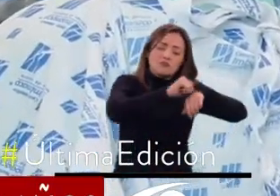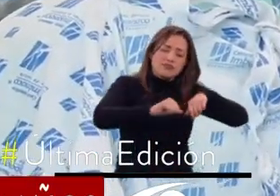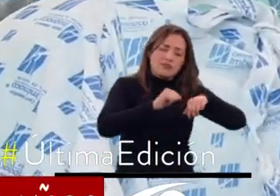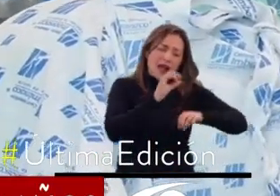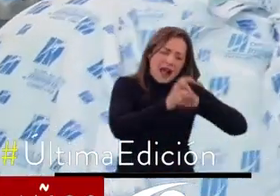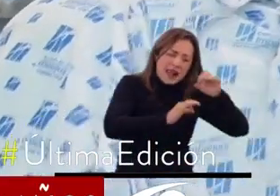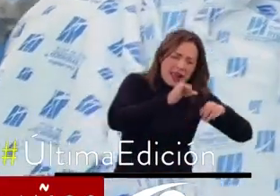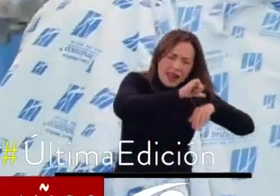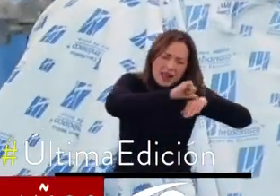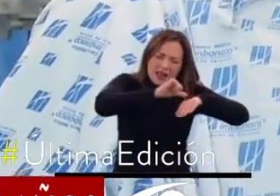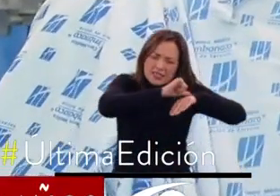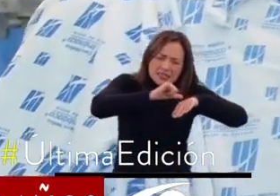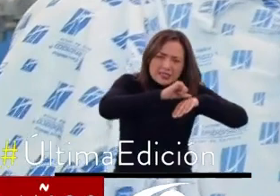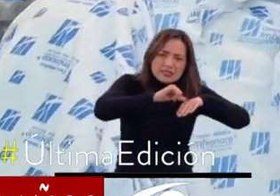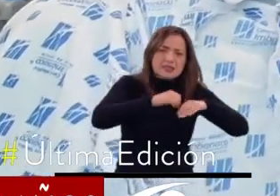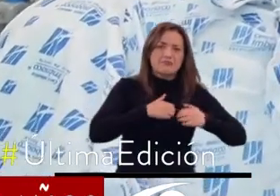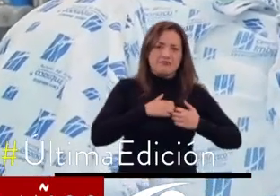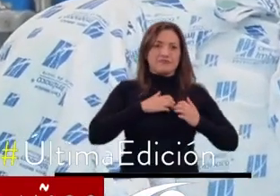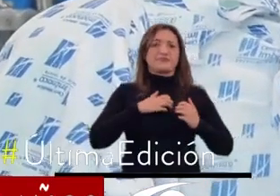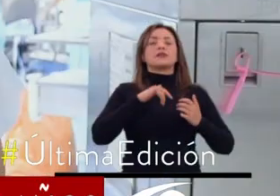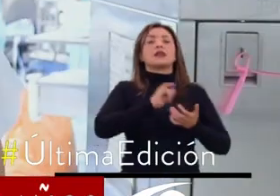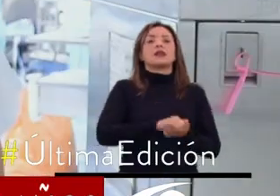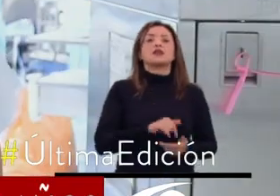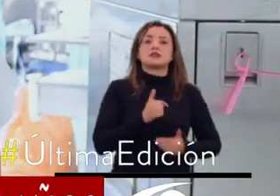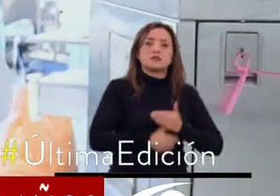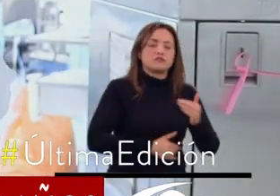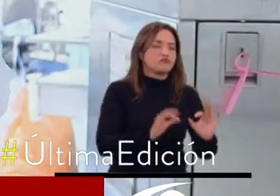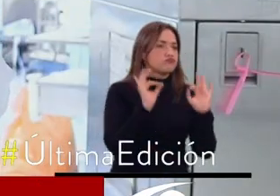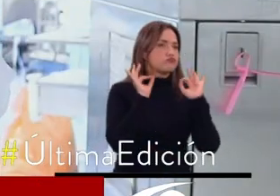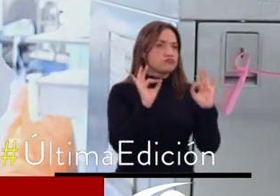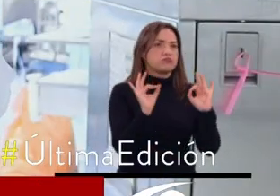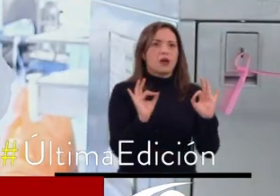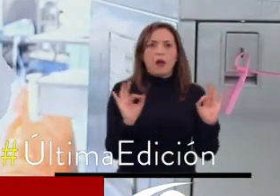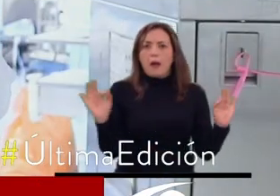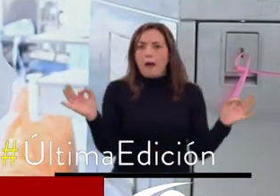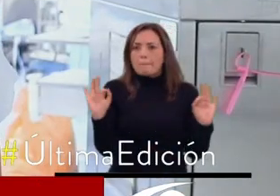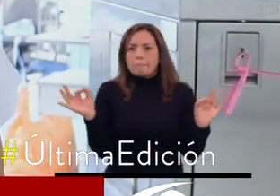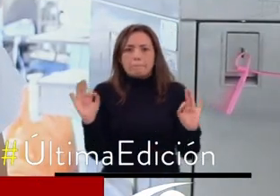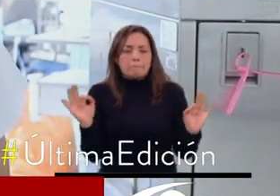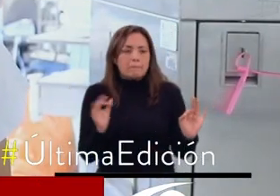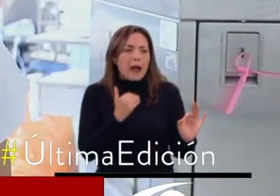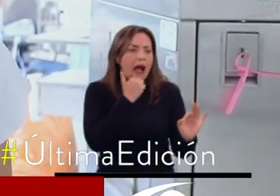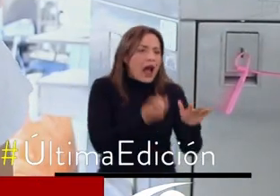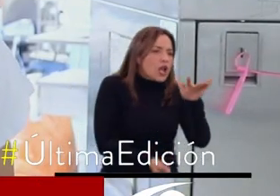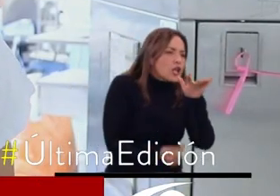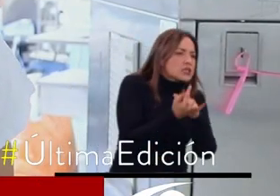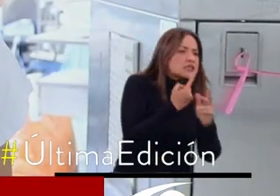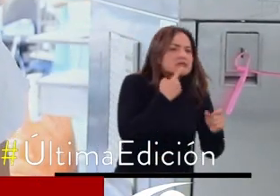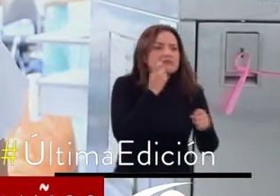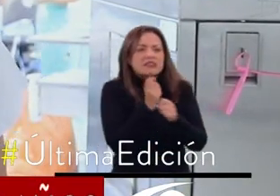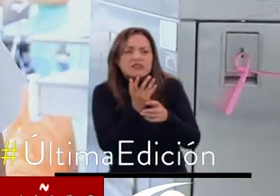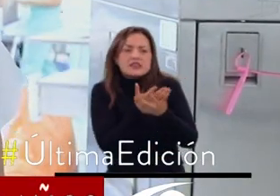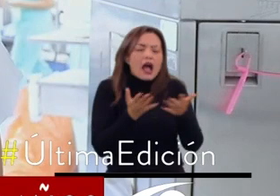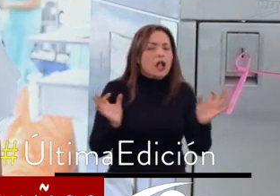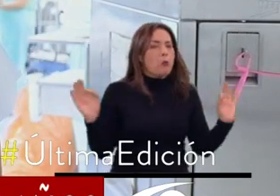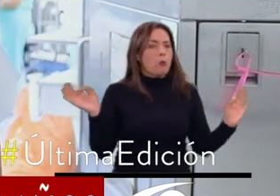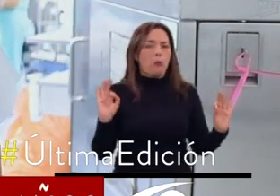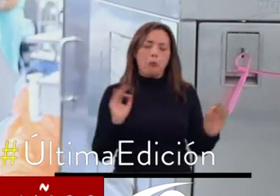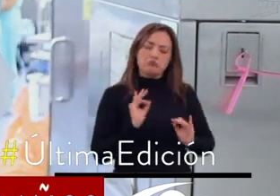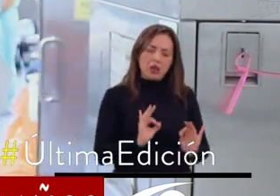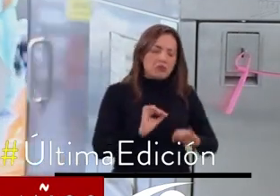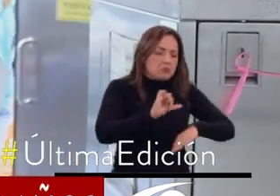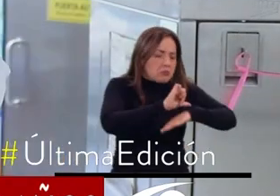a corazón abierto. Es un procedimiento exitoso, no ha habido ninguna complicación durante el procedimiento